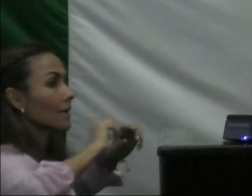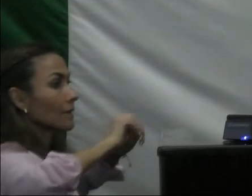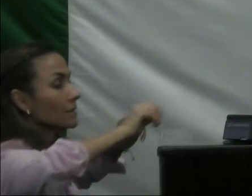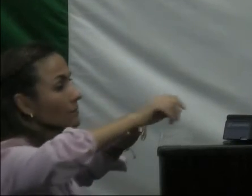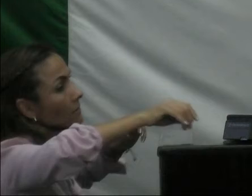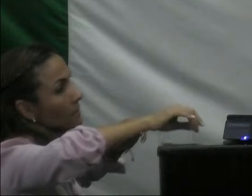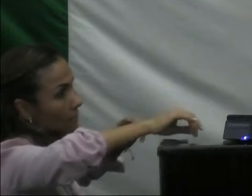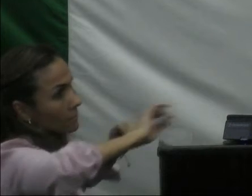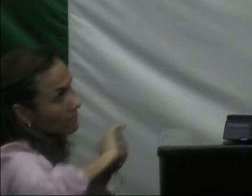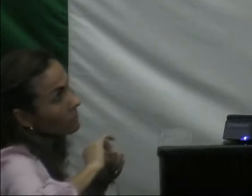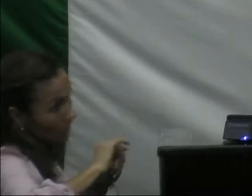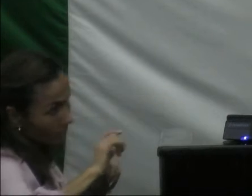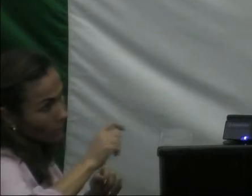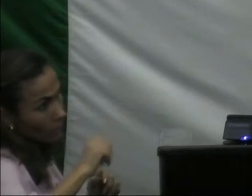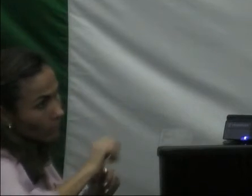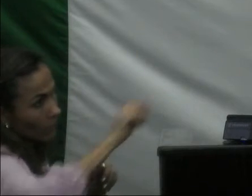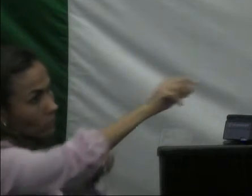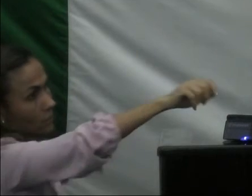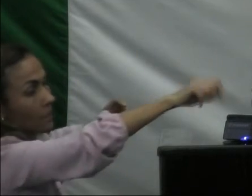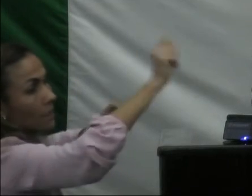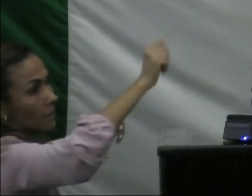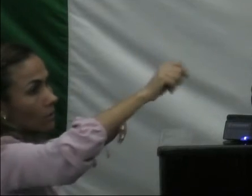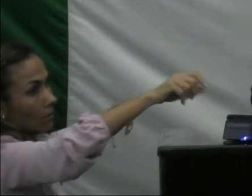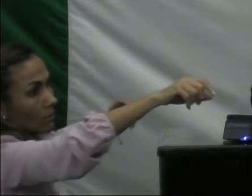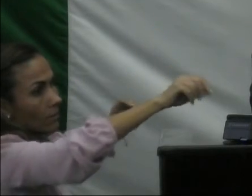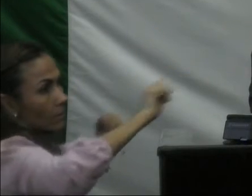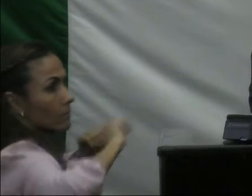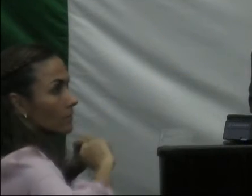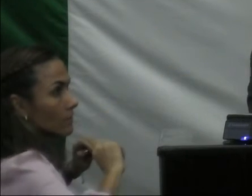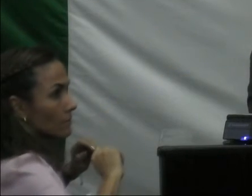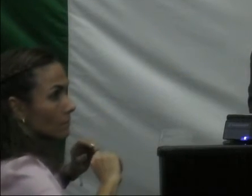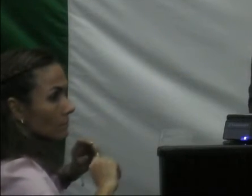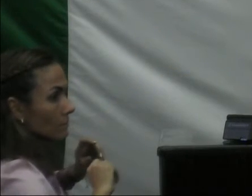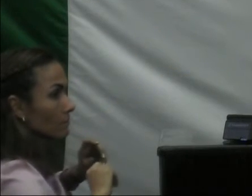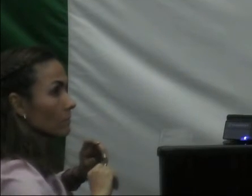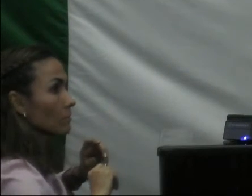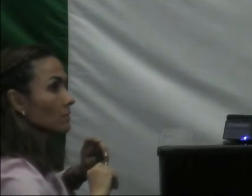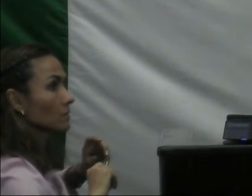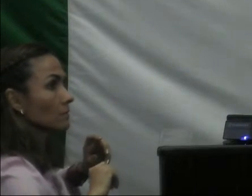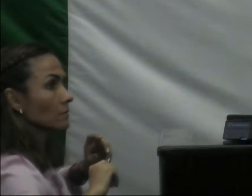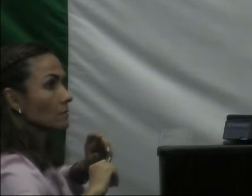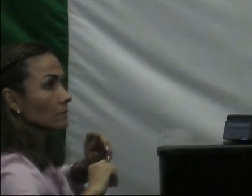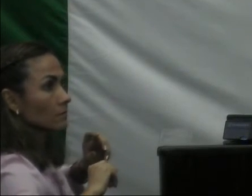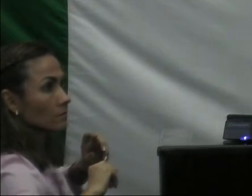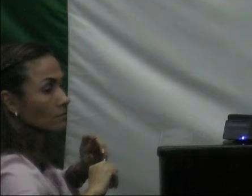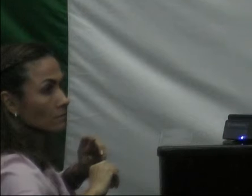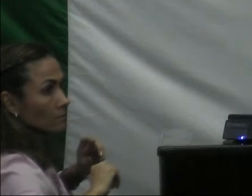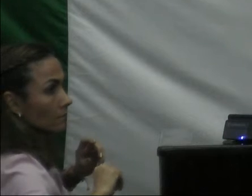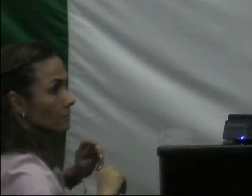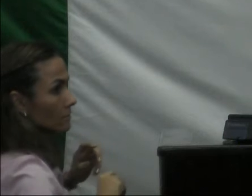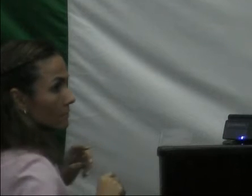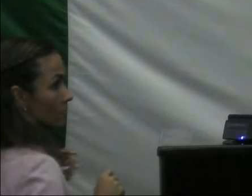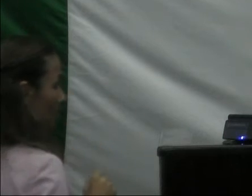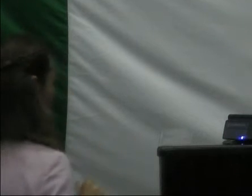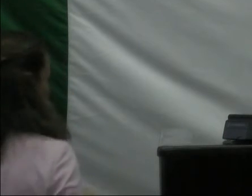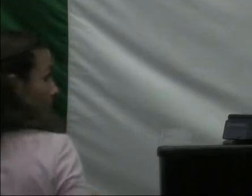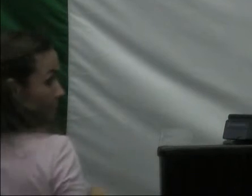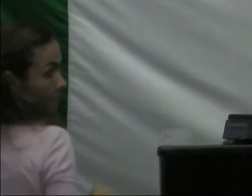Se va a caer. Igual y lo agarro. Vaya, gracias. ¿Se escucha?